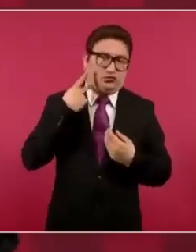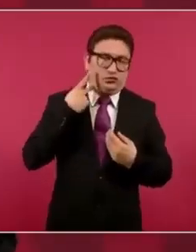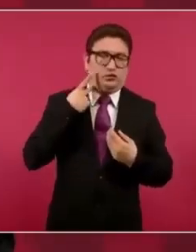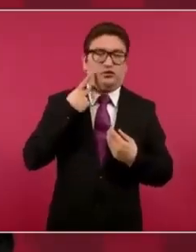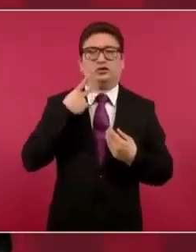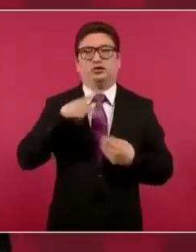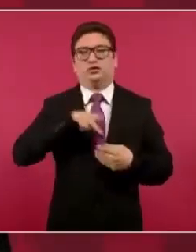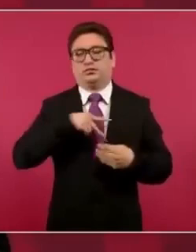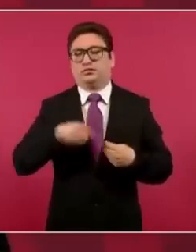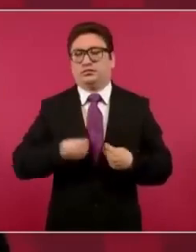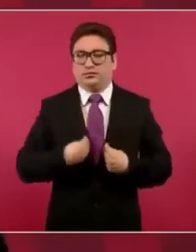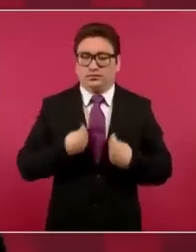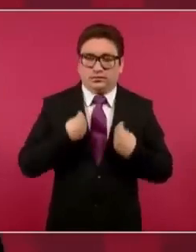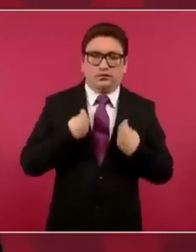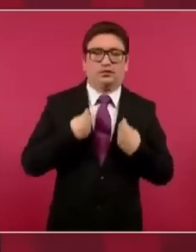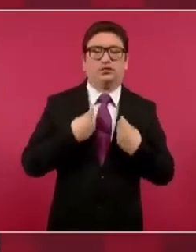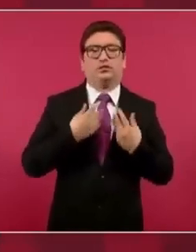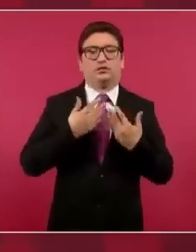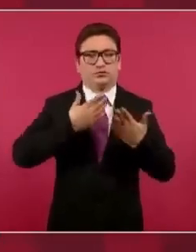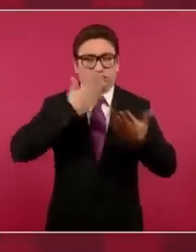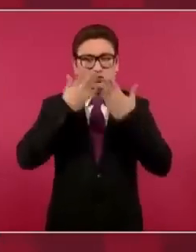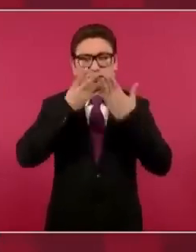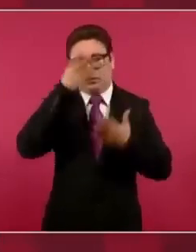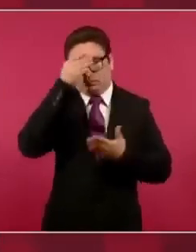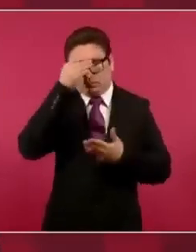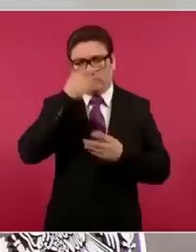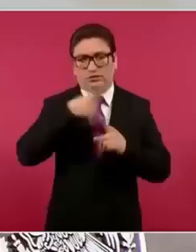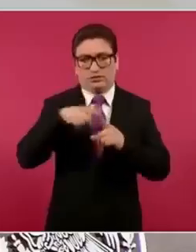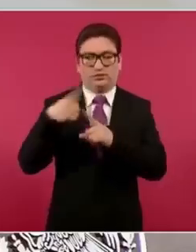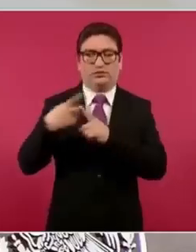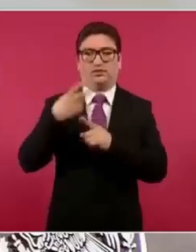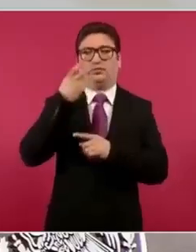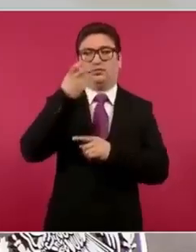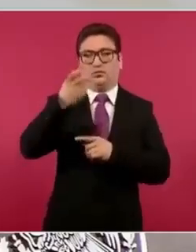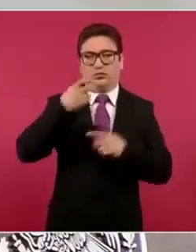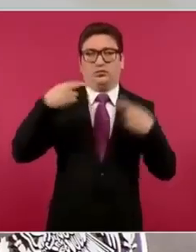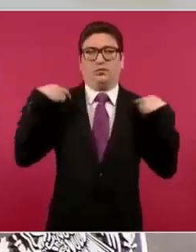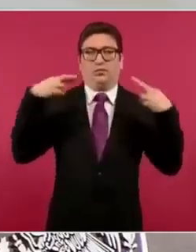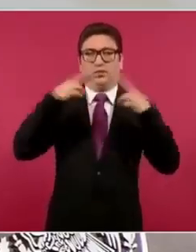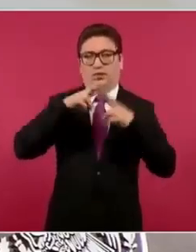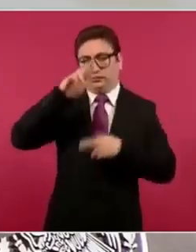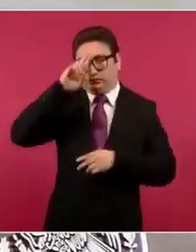en mi formación. Entonces, el respeto a ellos,